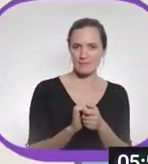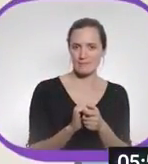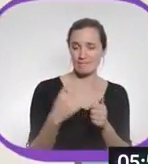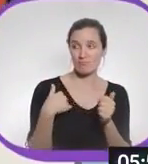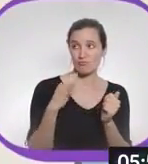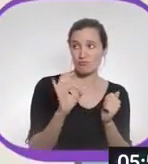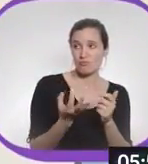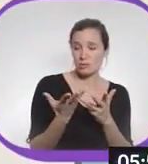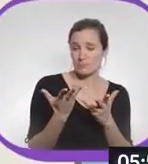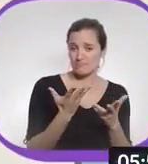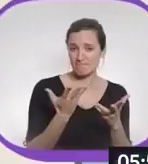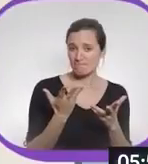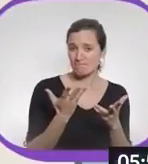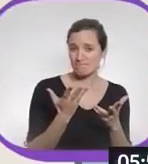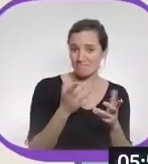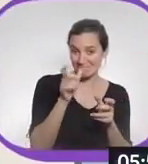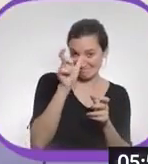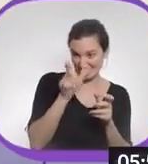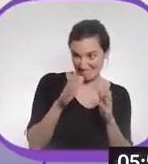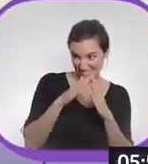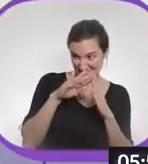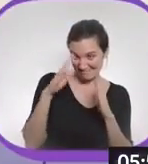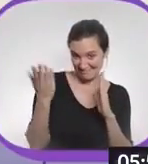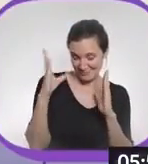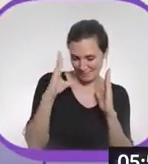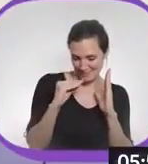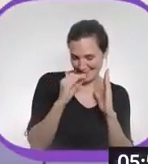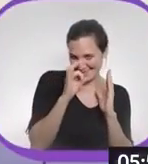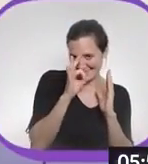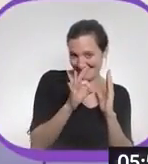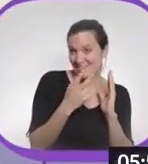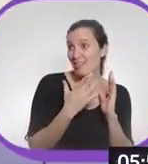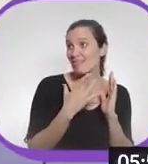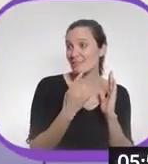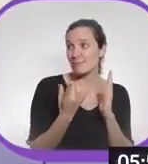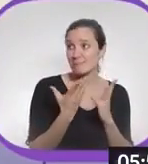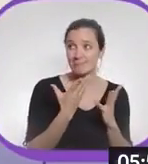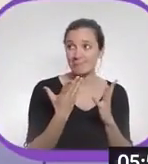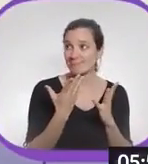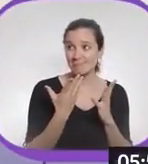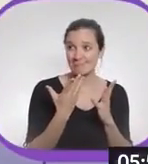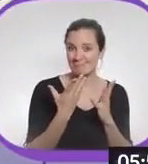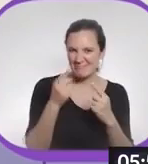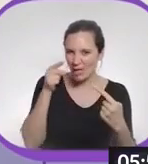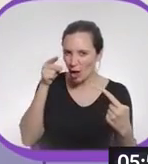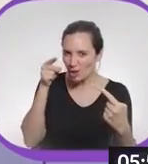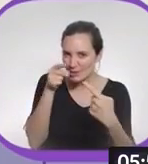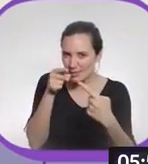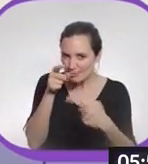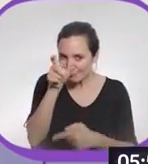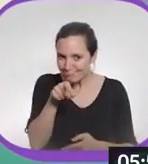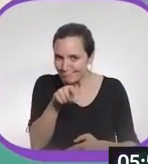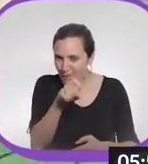¡Ya sé! ¡El tacaño del señor Turner nunca me ha pagado! ¡Deseo que lo esposes a su peor enemigo, el señor Dinkelberg!